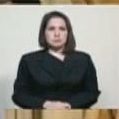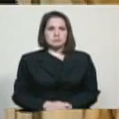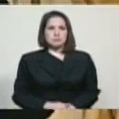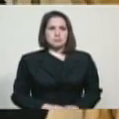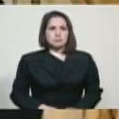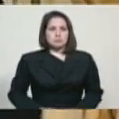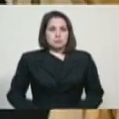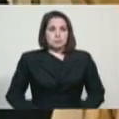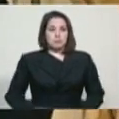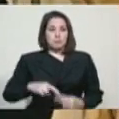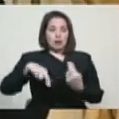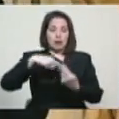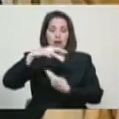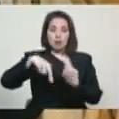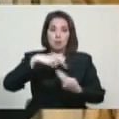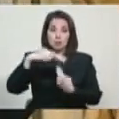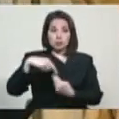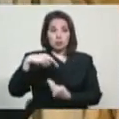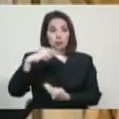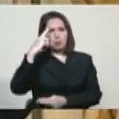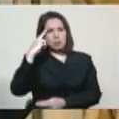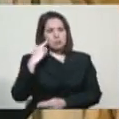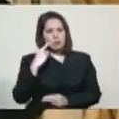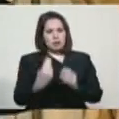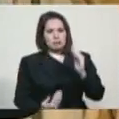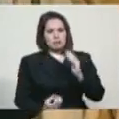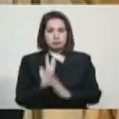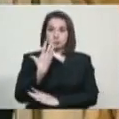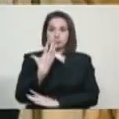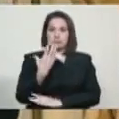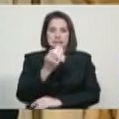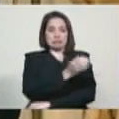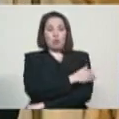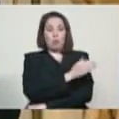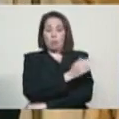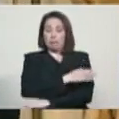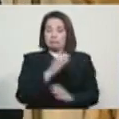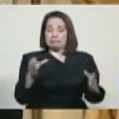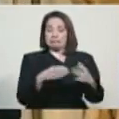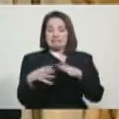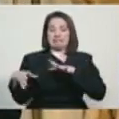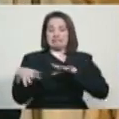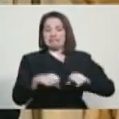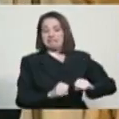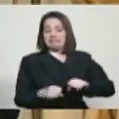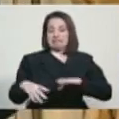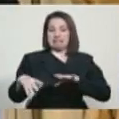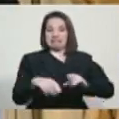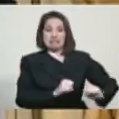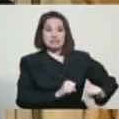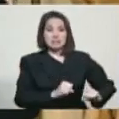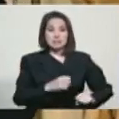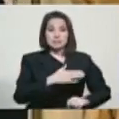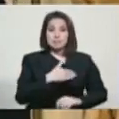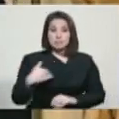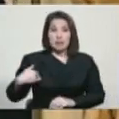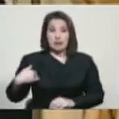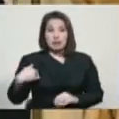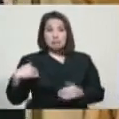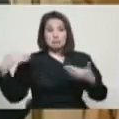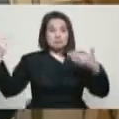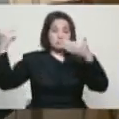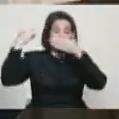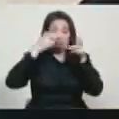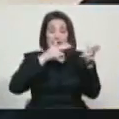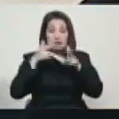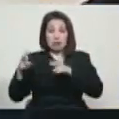A la revolución bolivariana le correspondió el surgimiento de una derecha extremista, neofascista y fascista, y terrorista ahora,